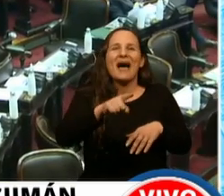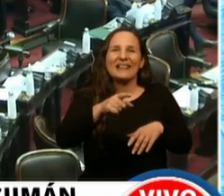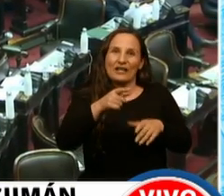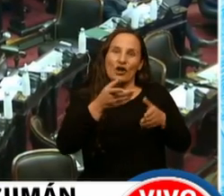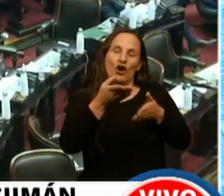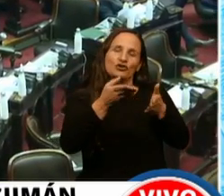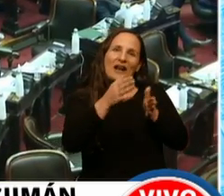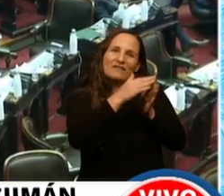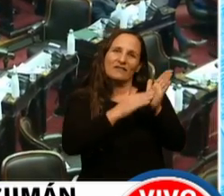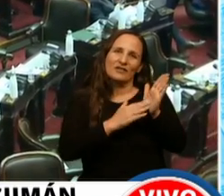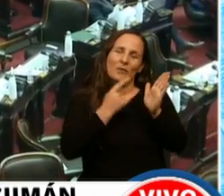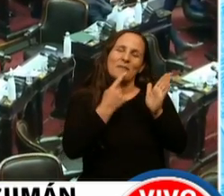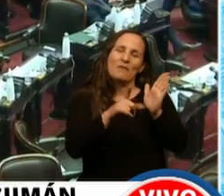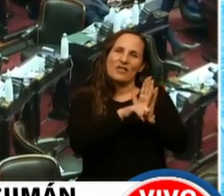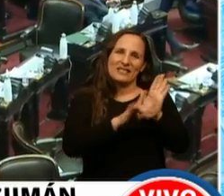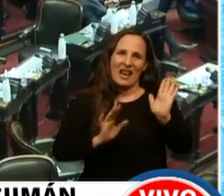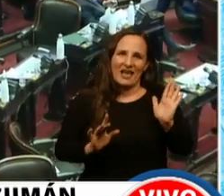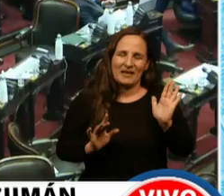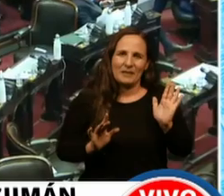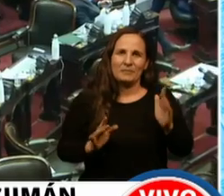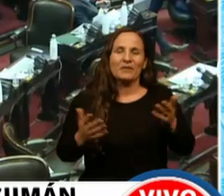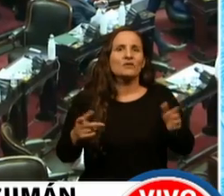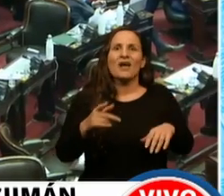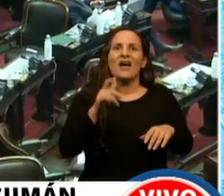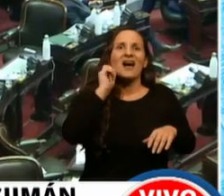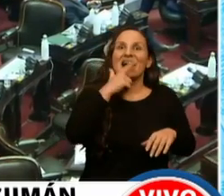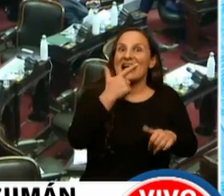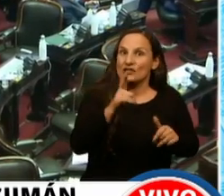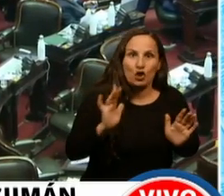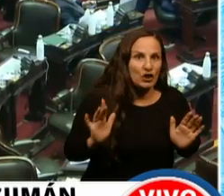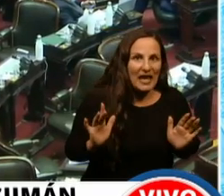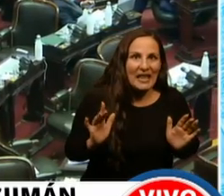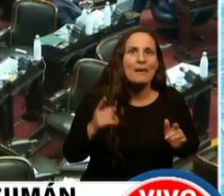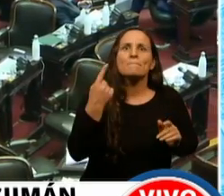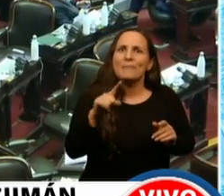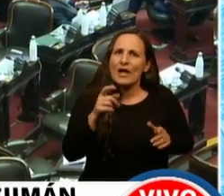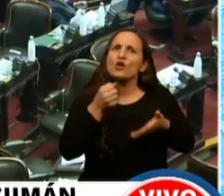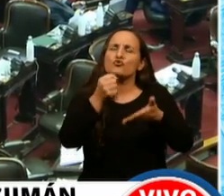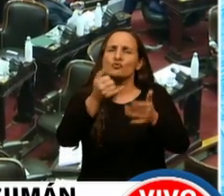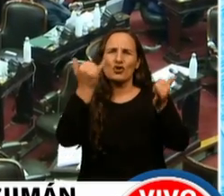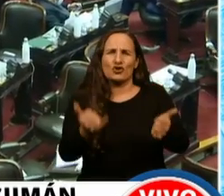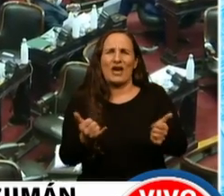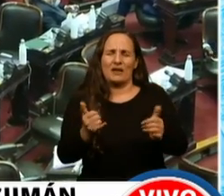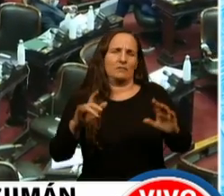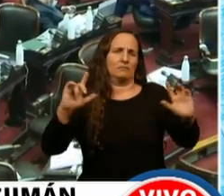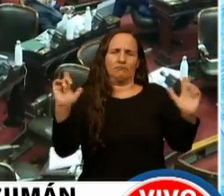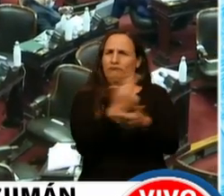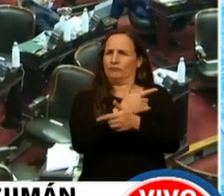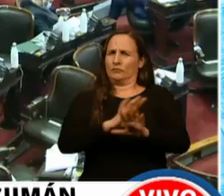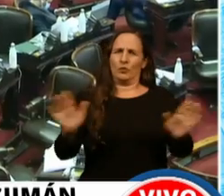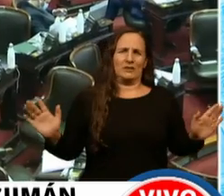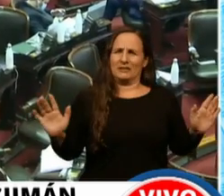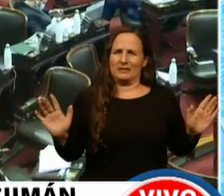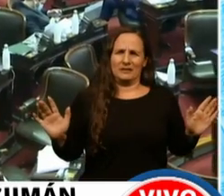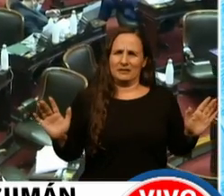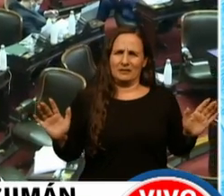establecidos en esta ley o sea todavía no tienen gas ya tienen subsidio una verdadera locura yo creo